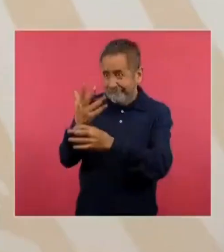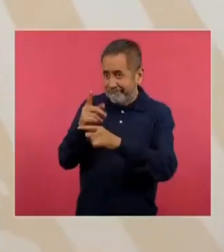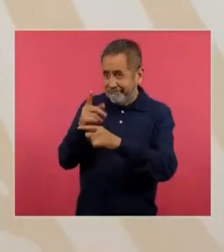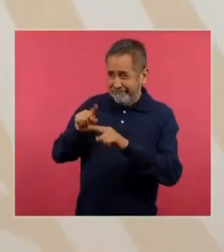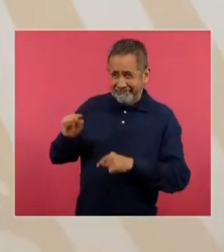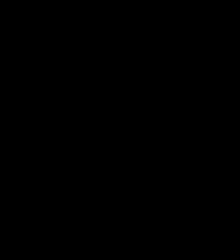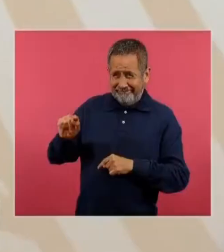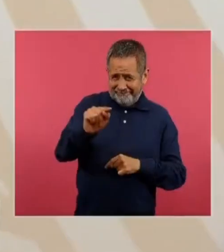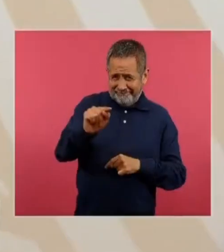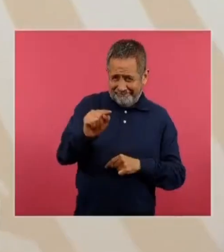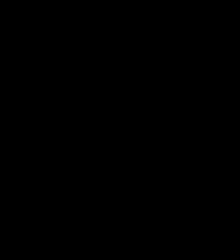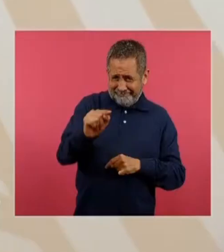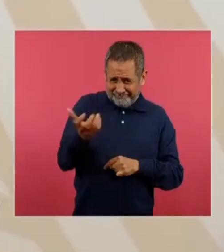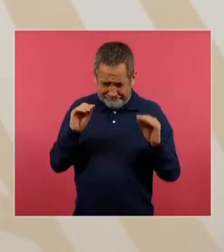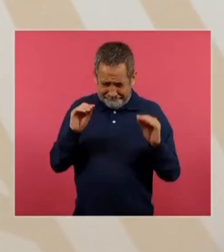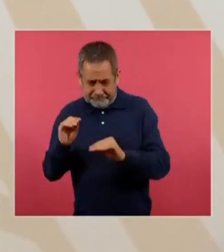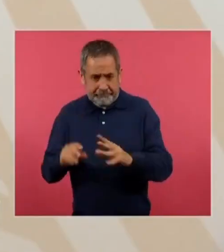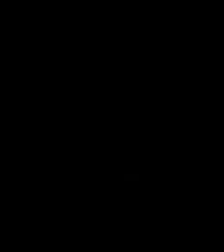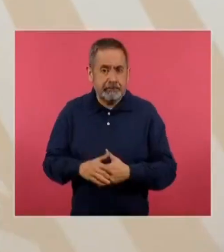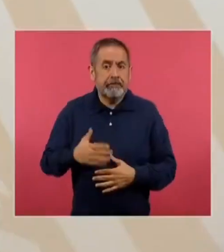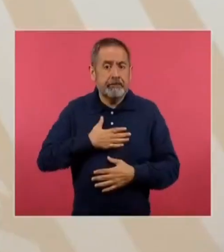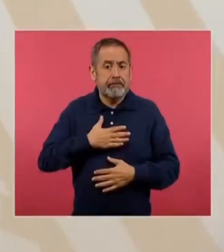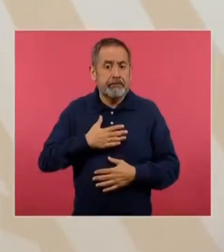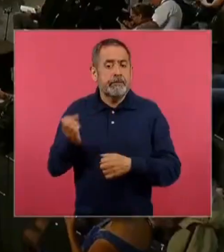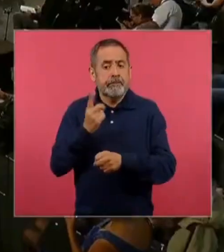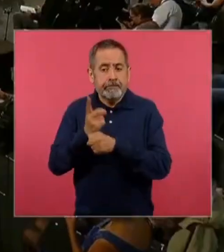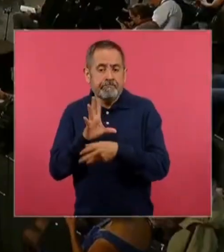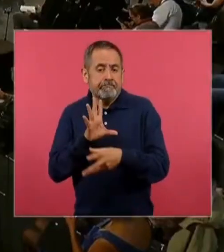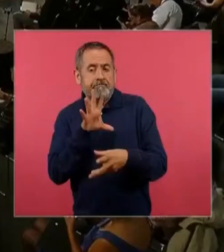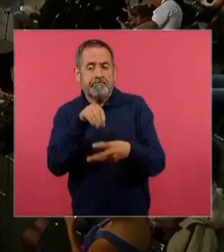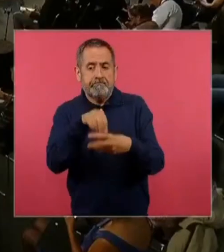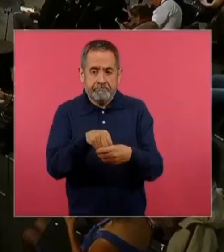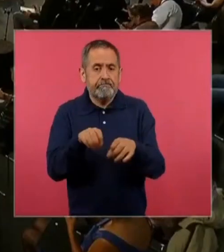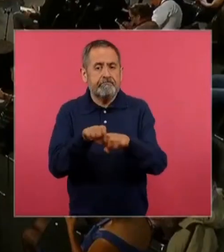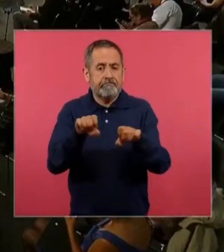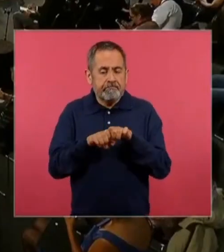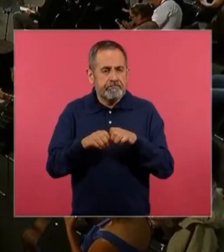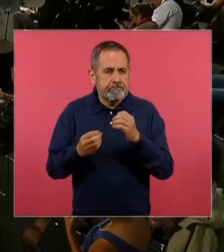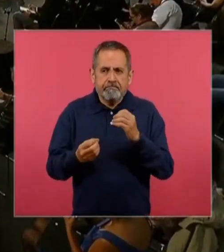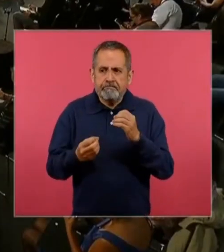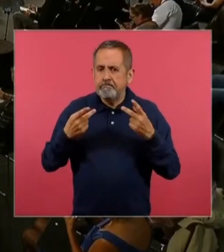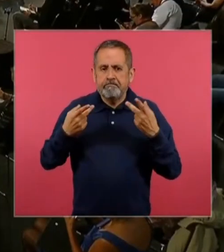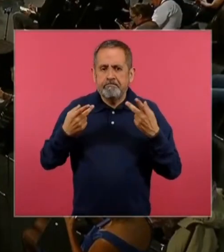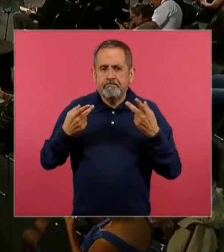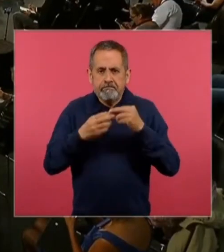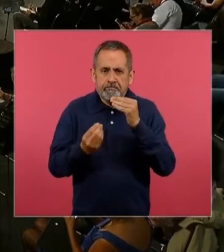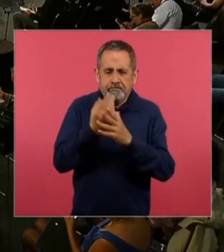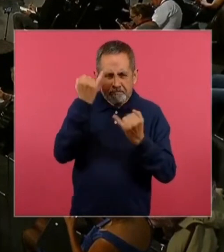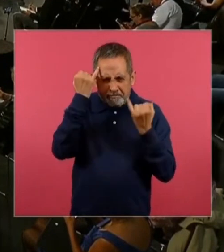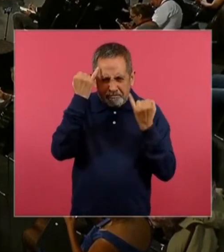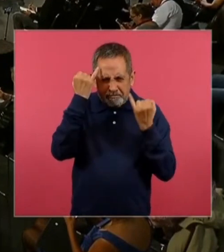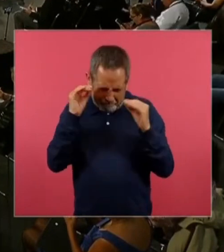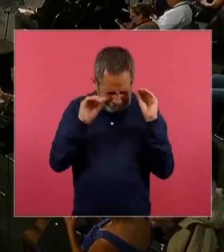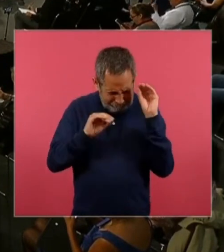aula. Quiero compartirles que tuve la oportunidad de formar parte del grupo de innovadores que elaboraron los libros